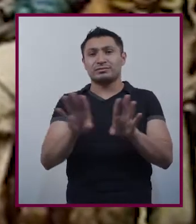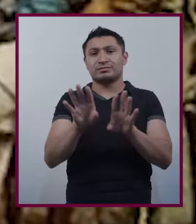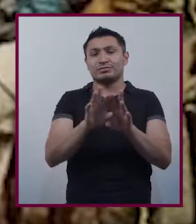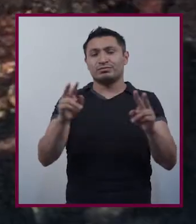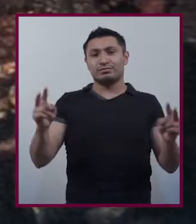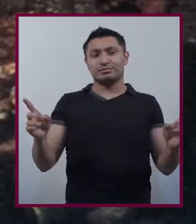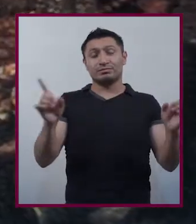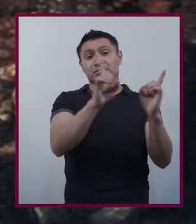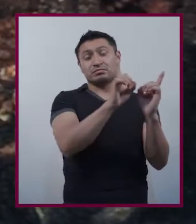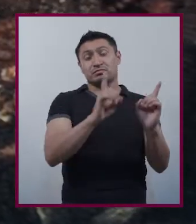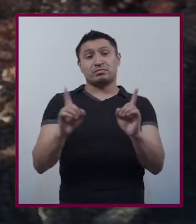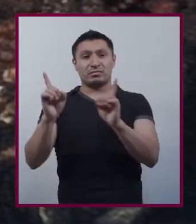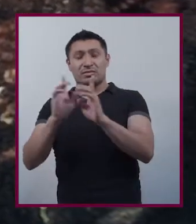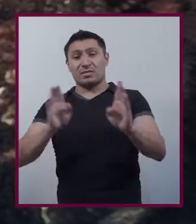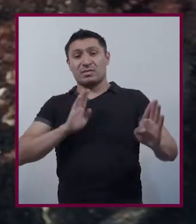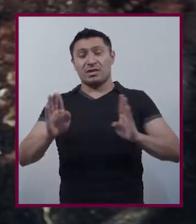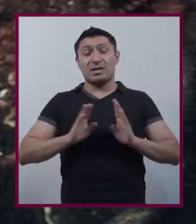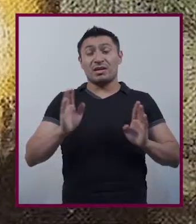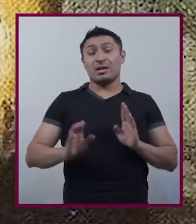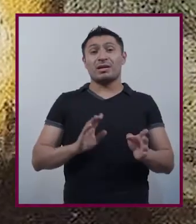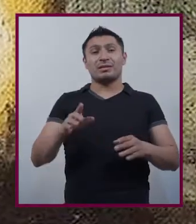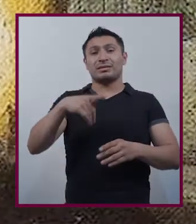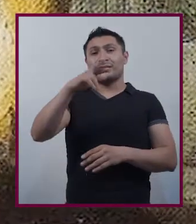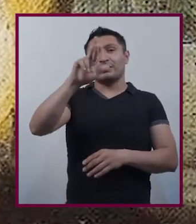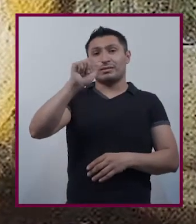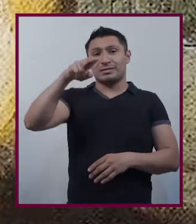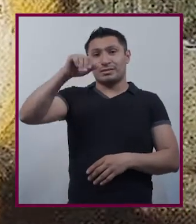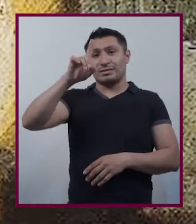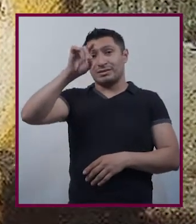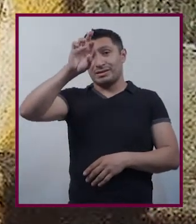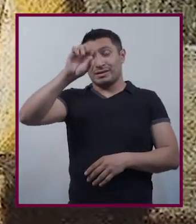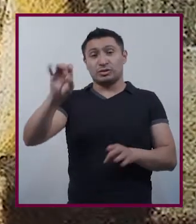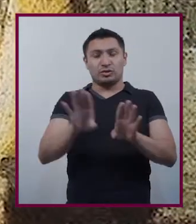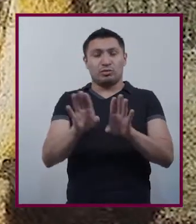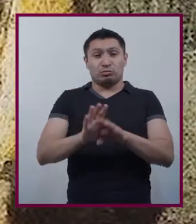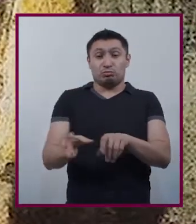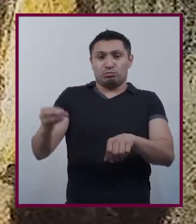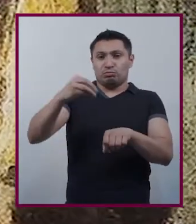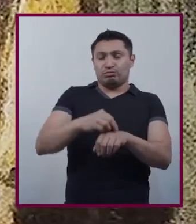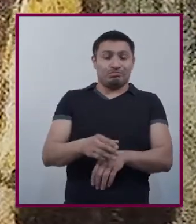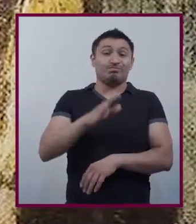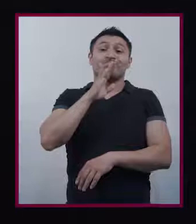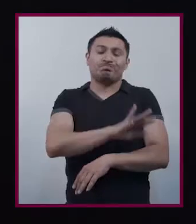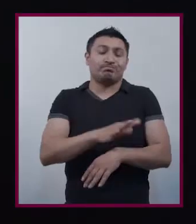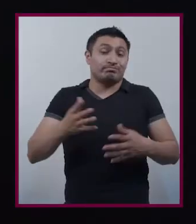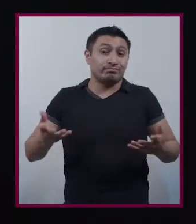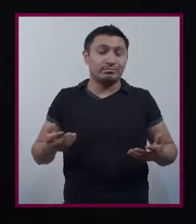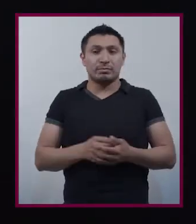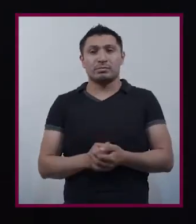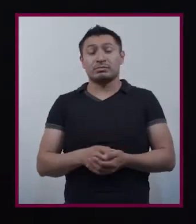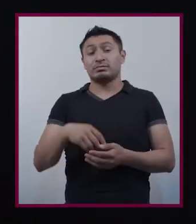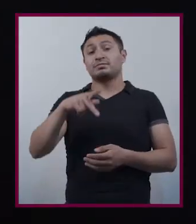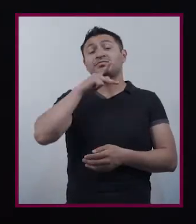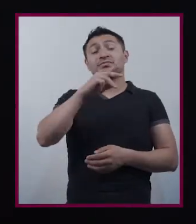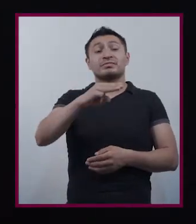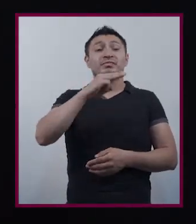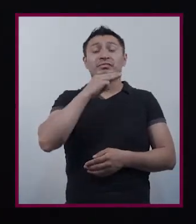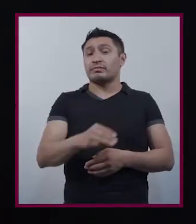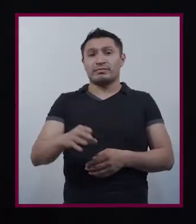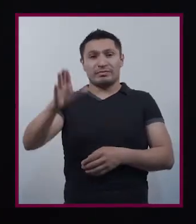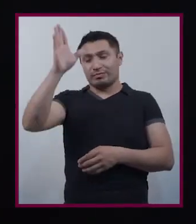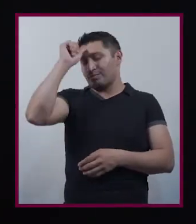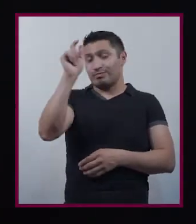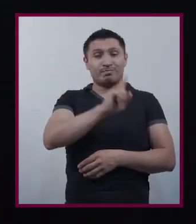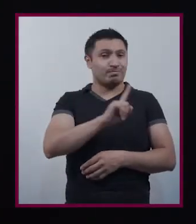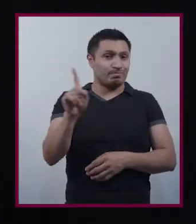con 2 militares del cuartel de granaderos y mostraban un comportamiento inapropiado. Aunque sus padres no estaban del todo